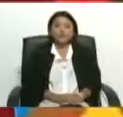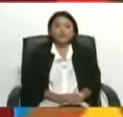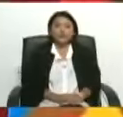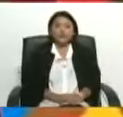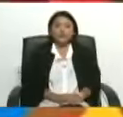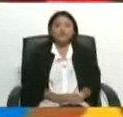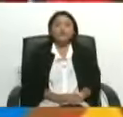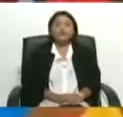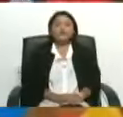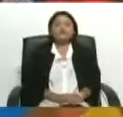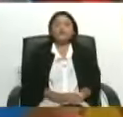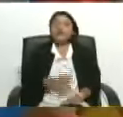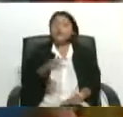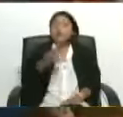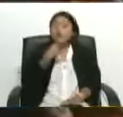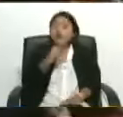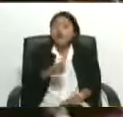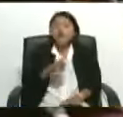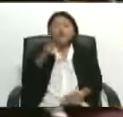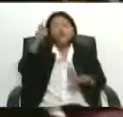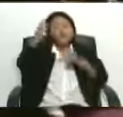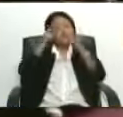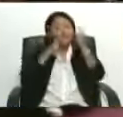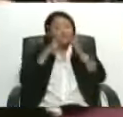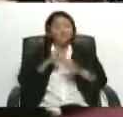Lo decía, lo dice nuestro comandante.